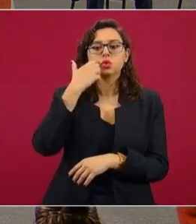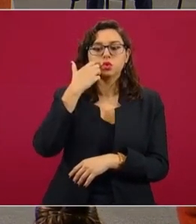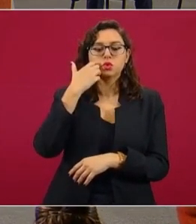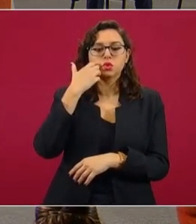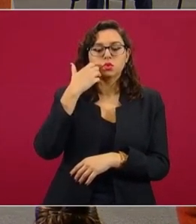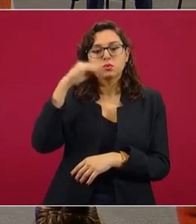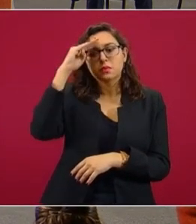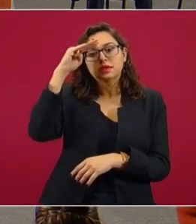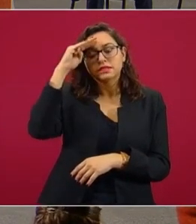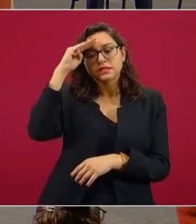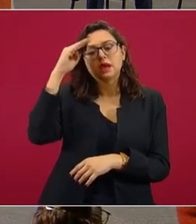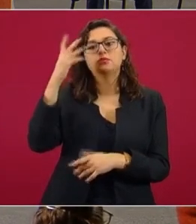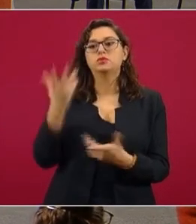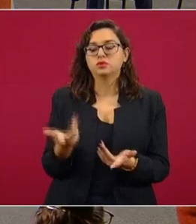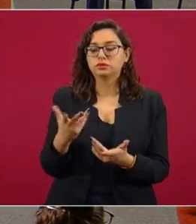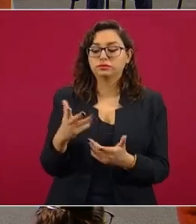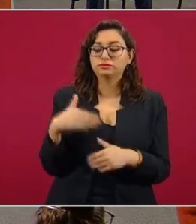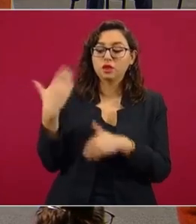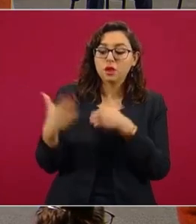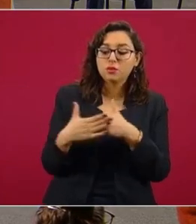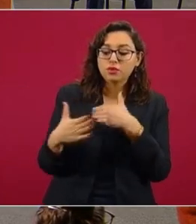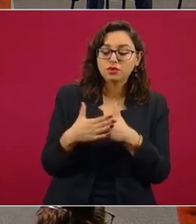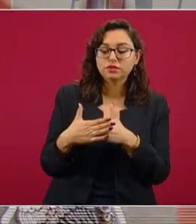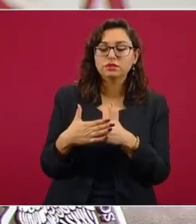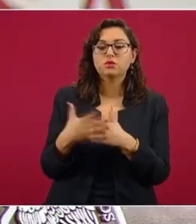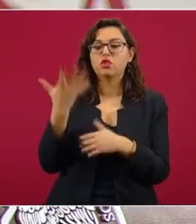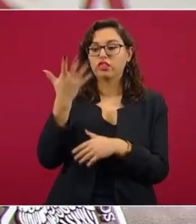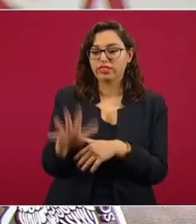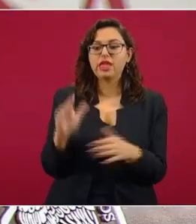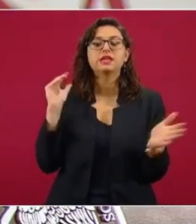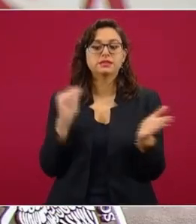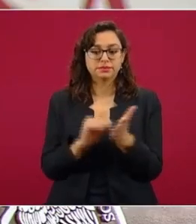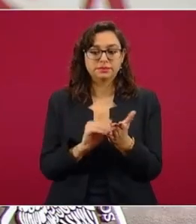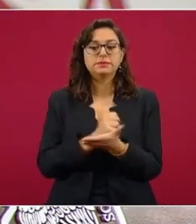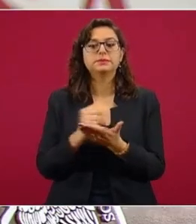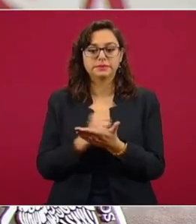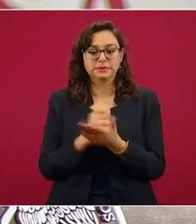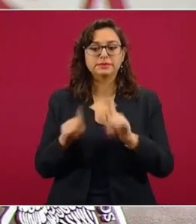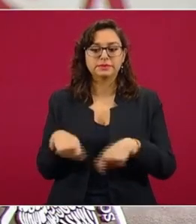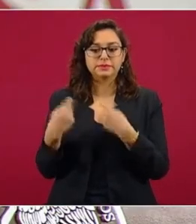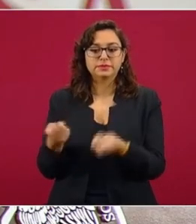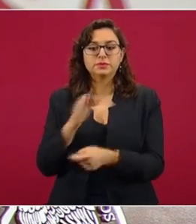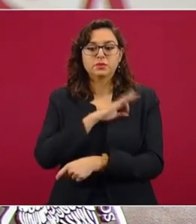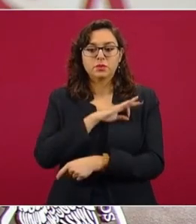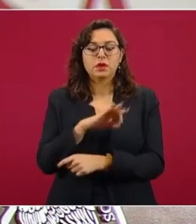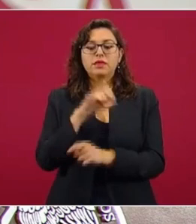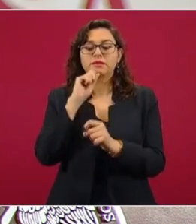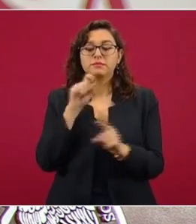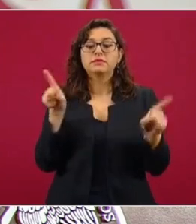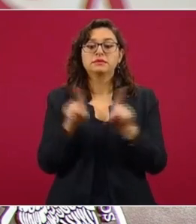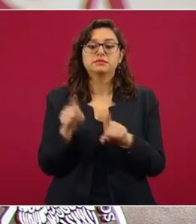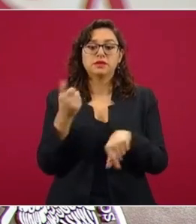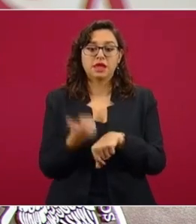primeros momentos de la reforma se pueden dar 10,000 créditos, y a partir de las reglas de operación que establezca el Consejo de Administración se